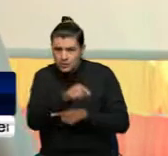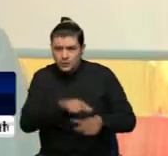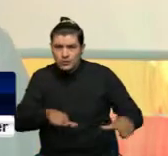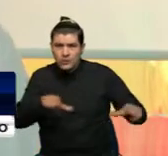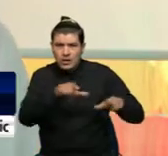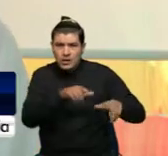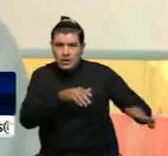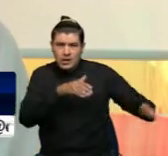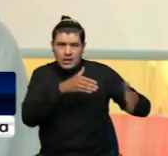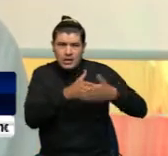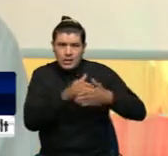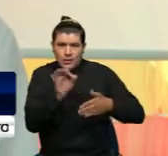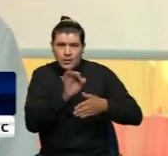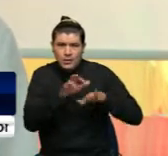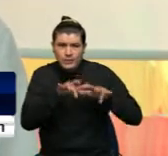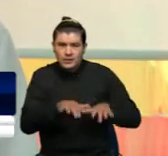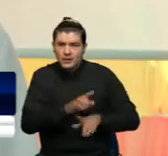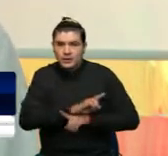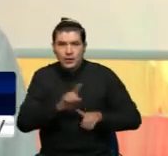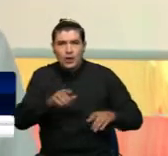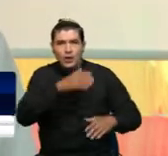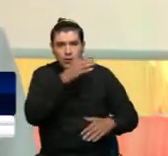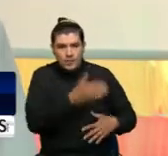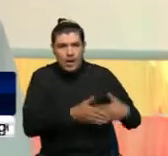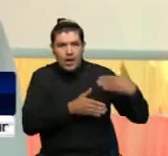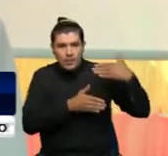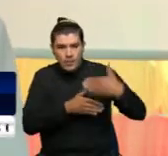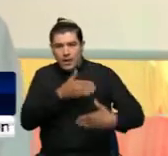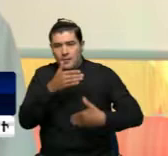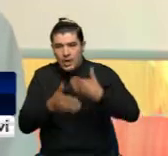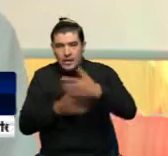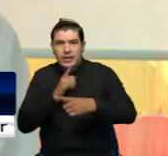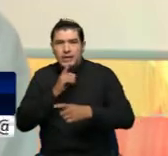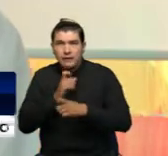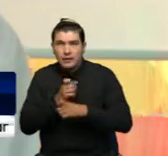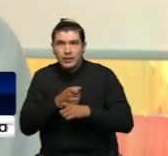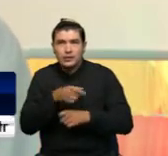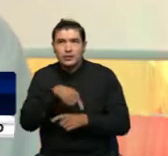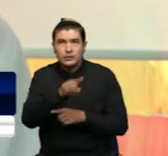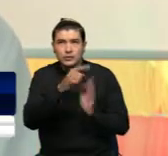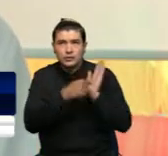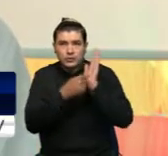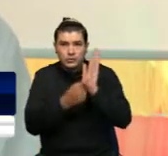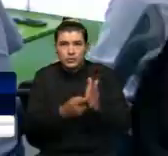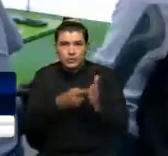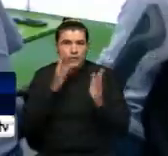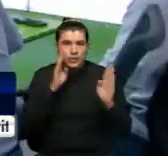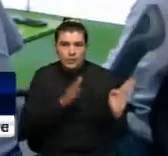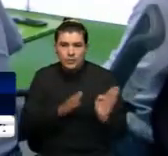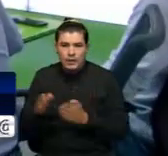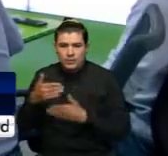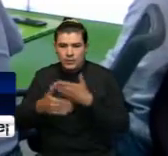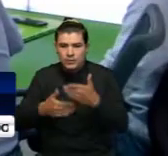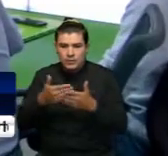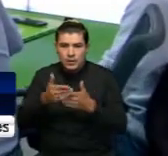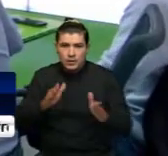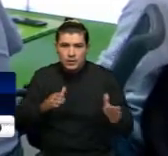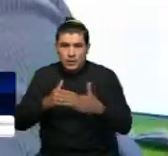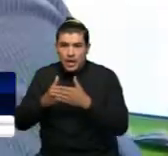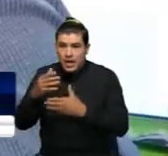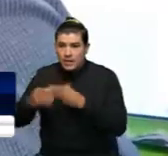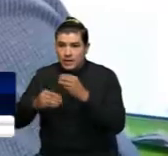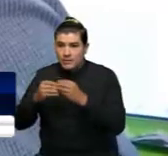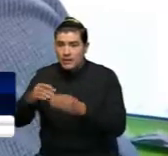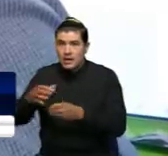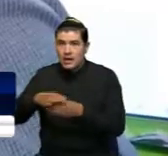cierra una alcoba o una oficina es un proceso complejo y eso está expuesto allí en ese plan de cierre los alcaldes del área metropolitana